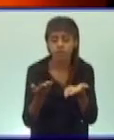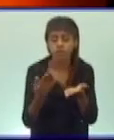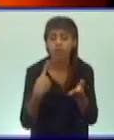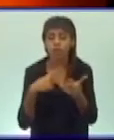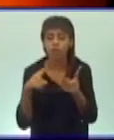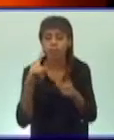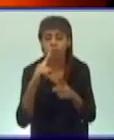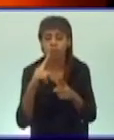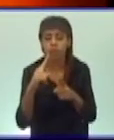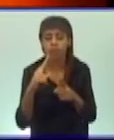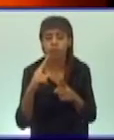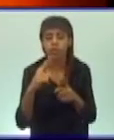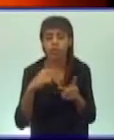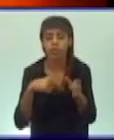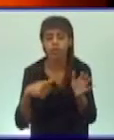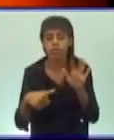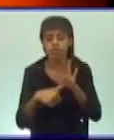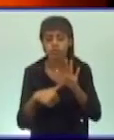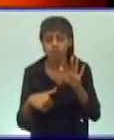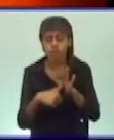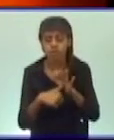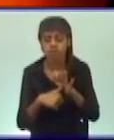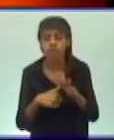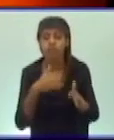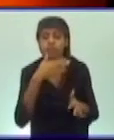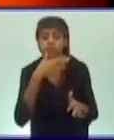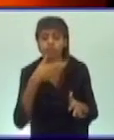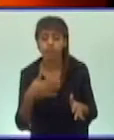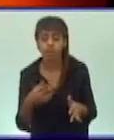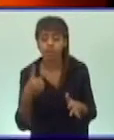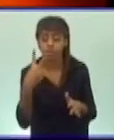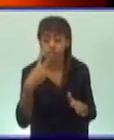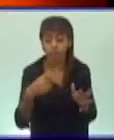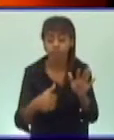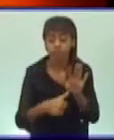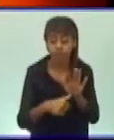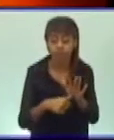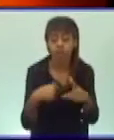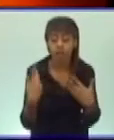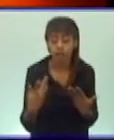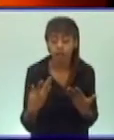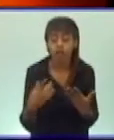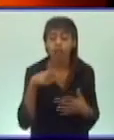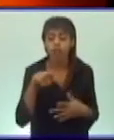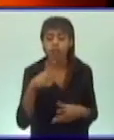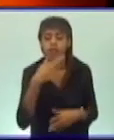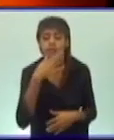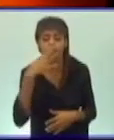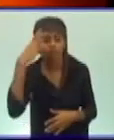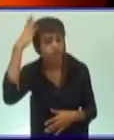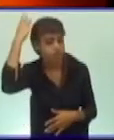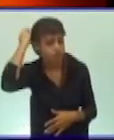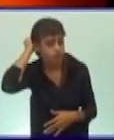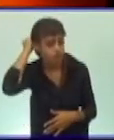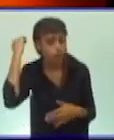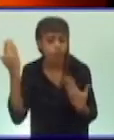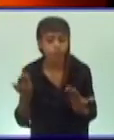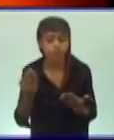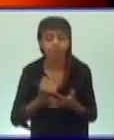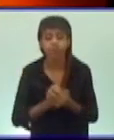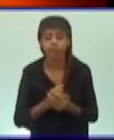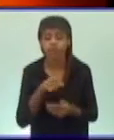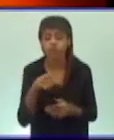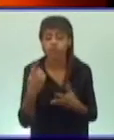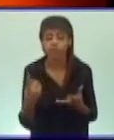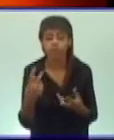secretario Fidel y como segundo Raúl. Pero la comisión de organización de esta organización integrada